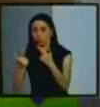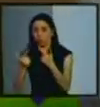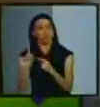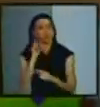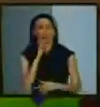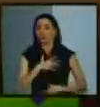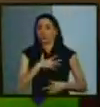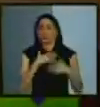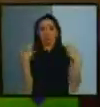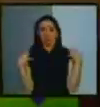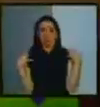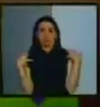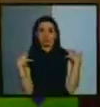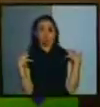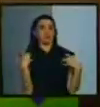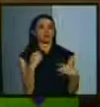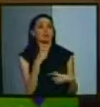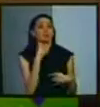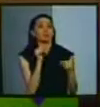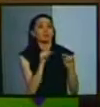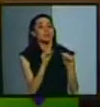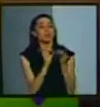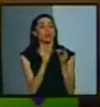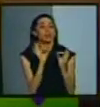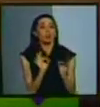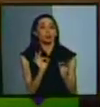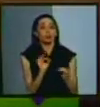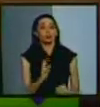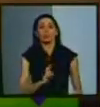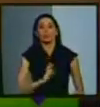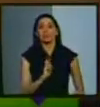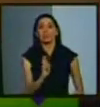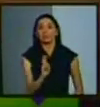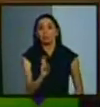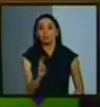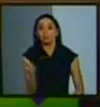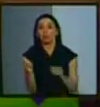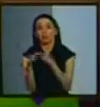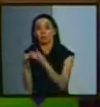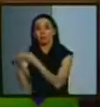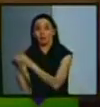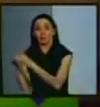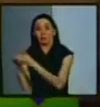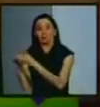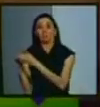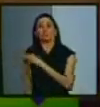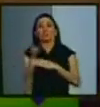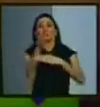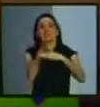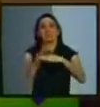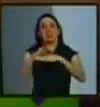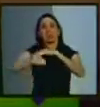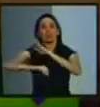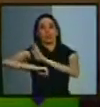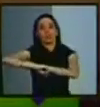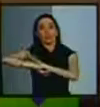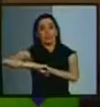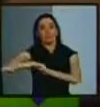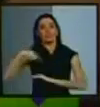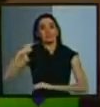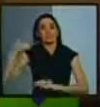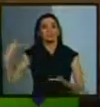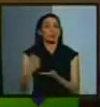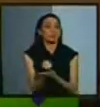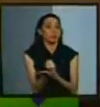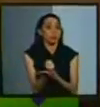sienten responsables. Está exactamente dentro de los resultados que los partidos de la centro-derecha normalmente